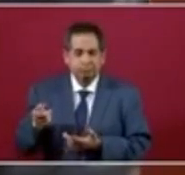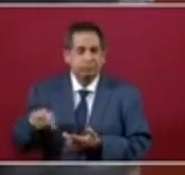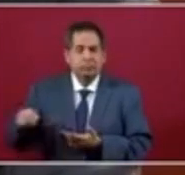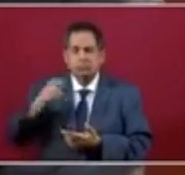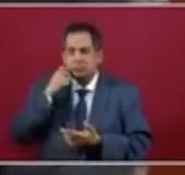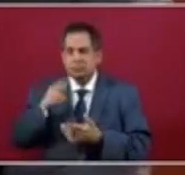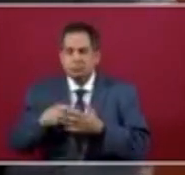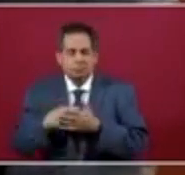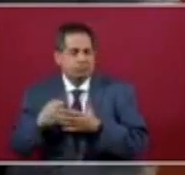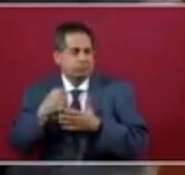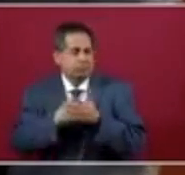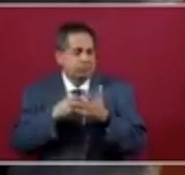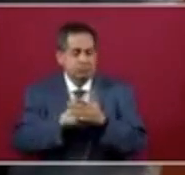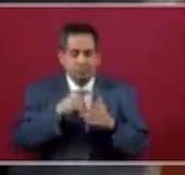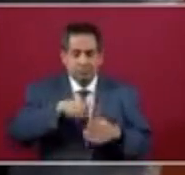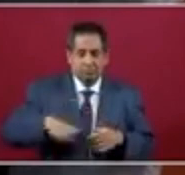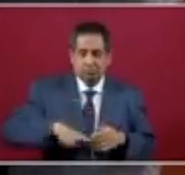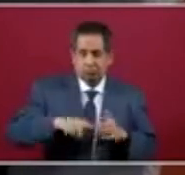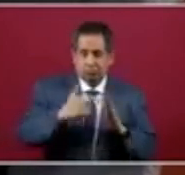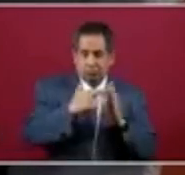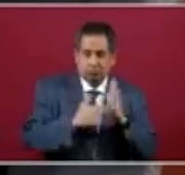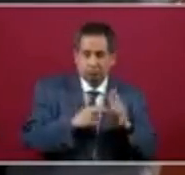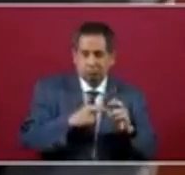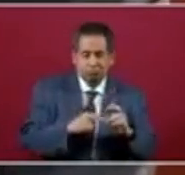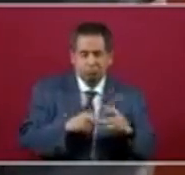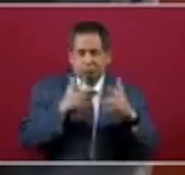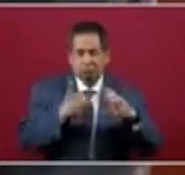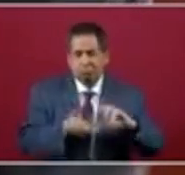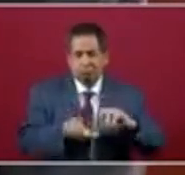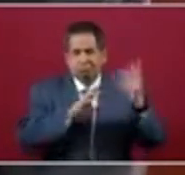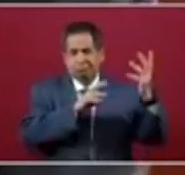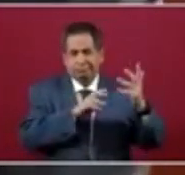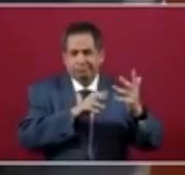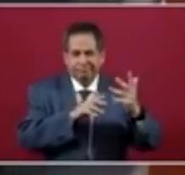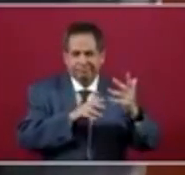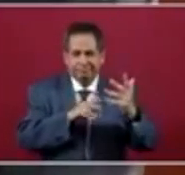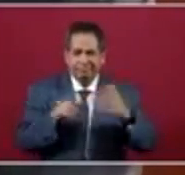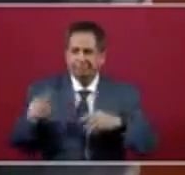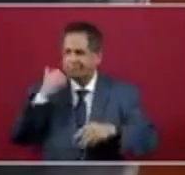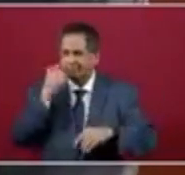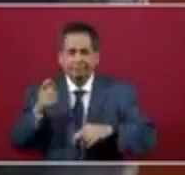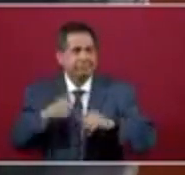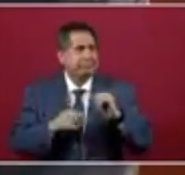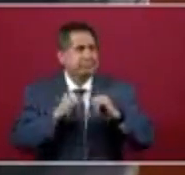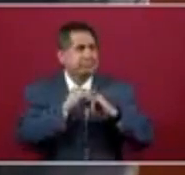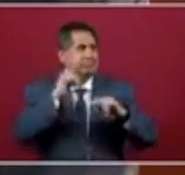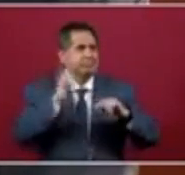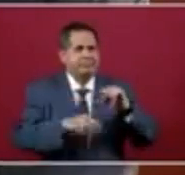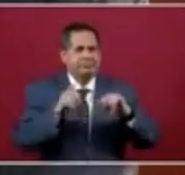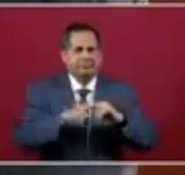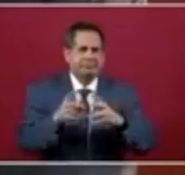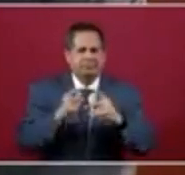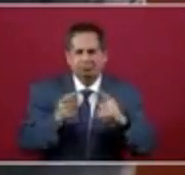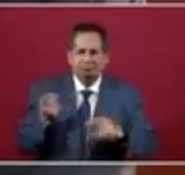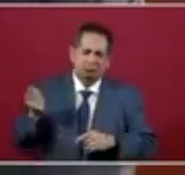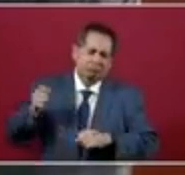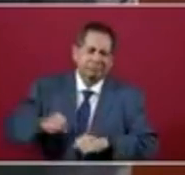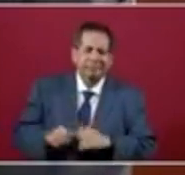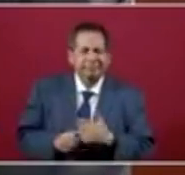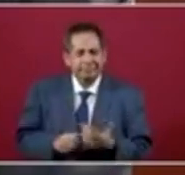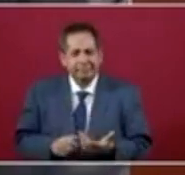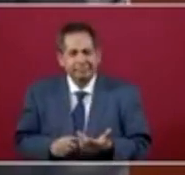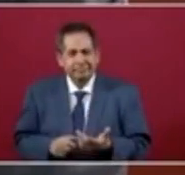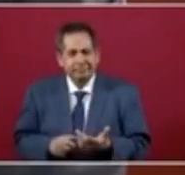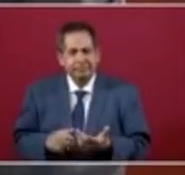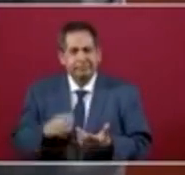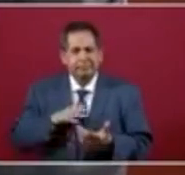destruir el Estado de Derecho y acabar con las instituciones, y que había